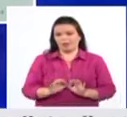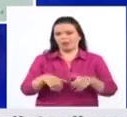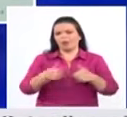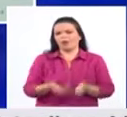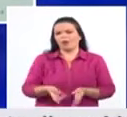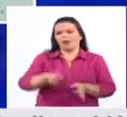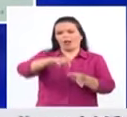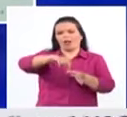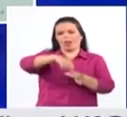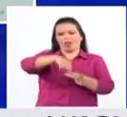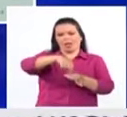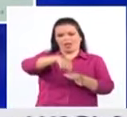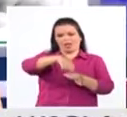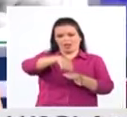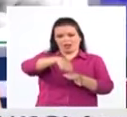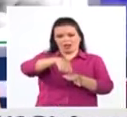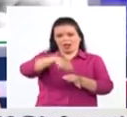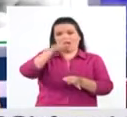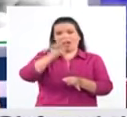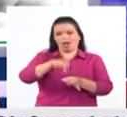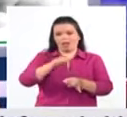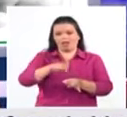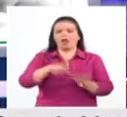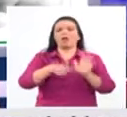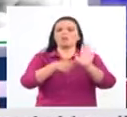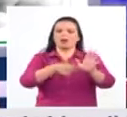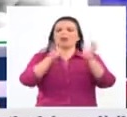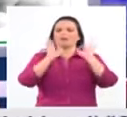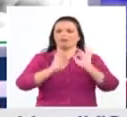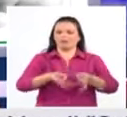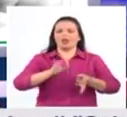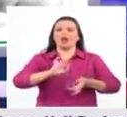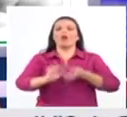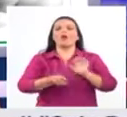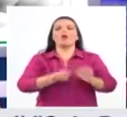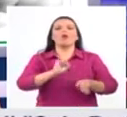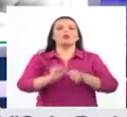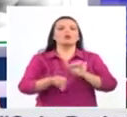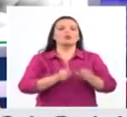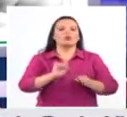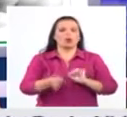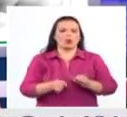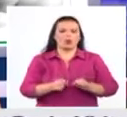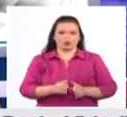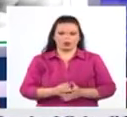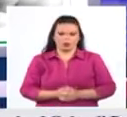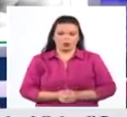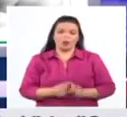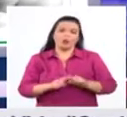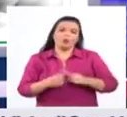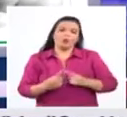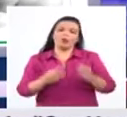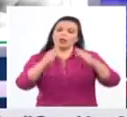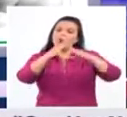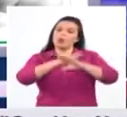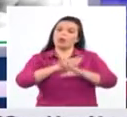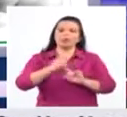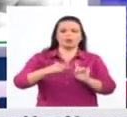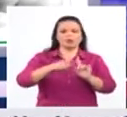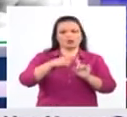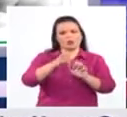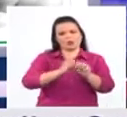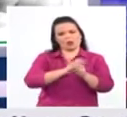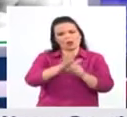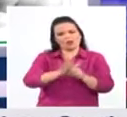de la Juventud, que da muestra de control de la epidemia sin casos autóctonos por COVID-19. Ha sido el